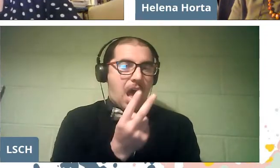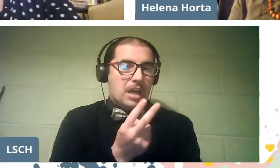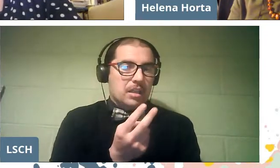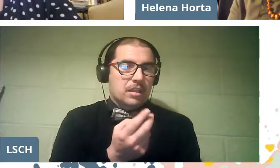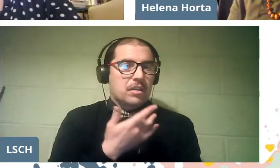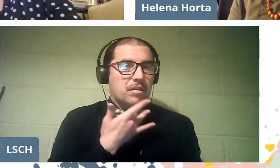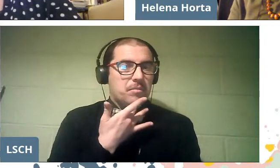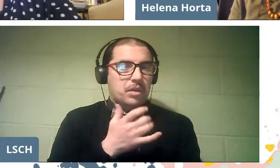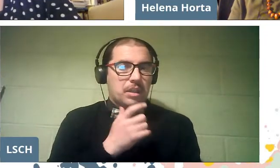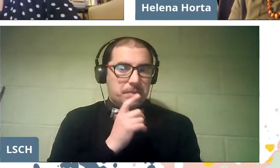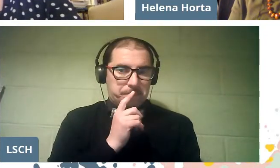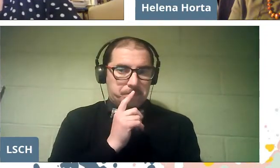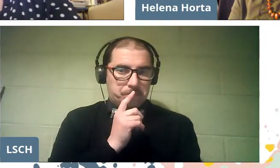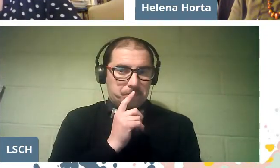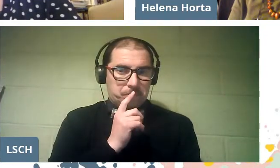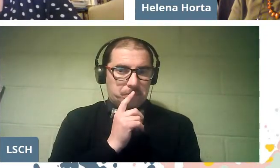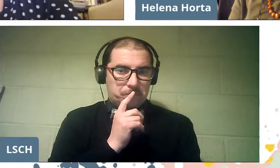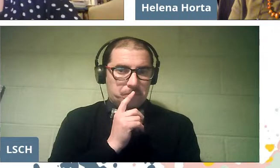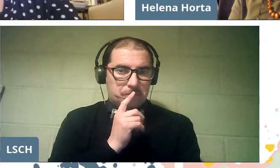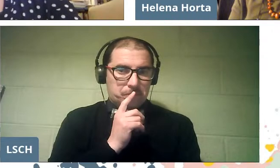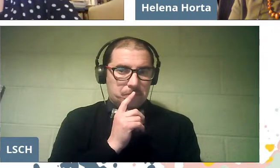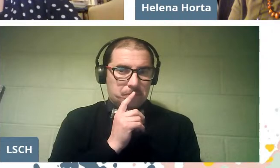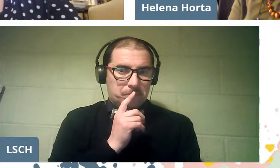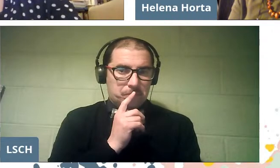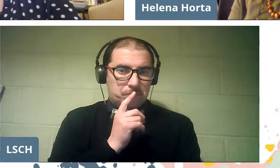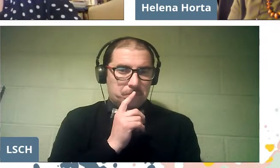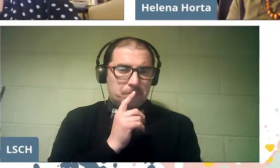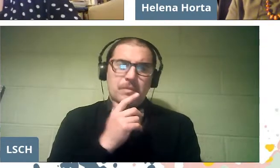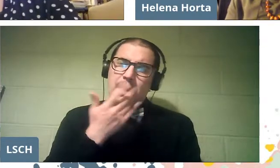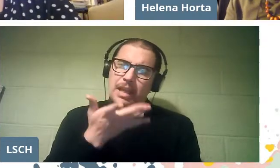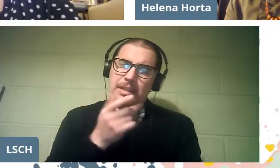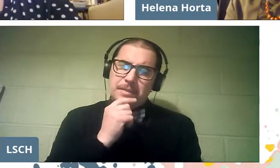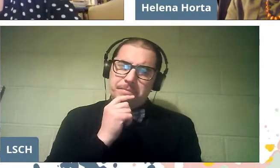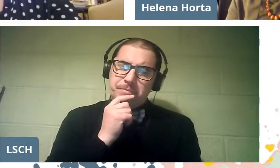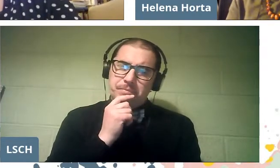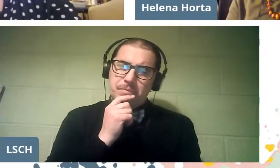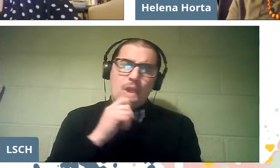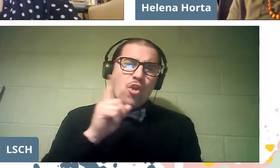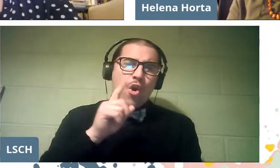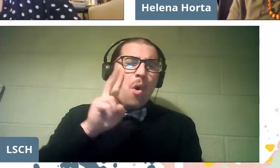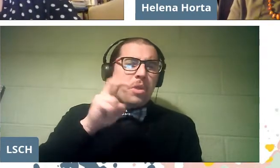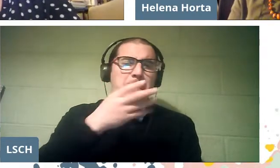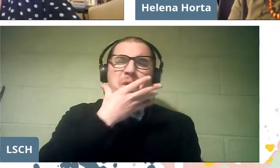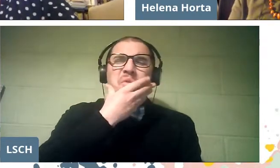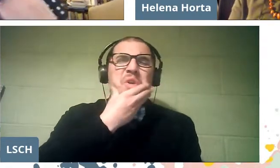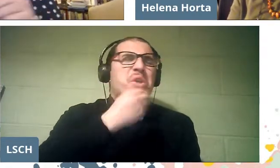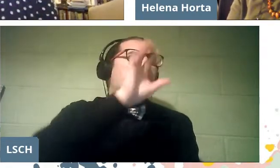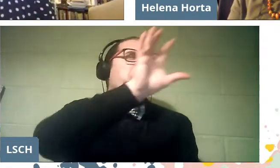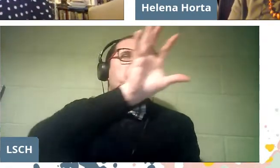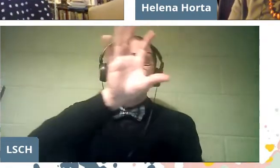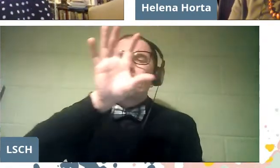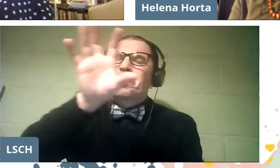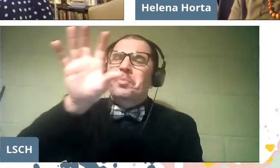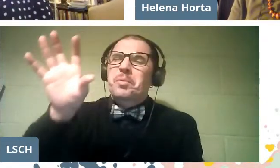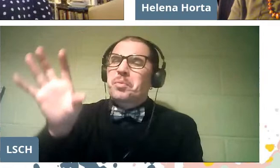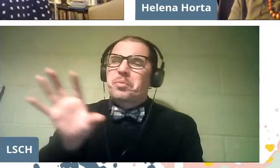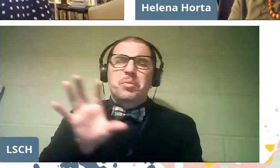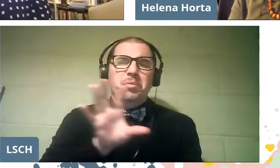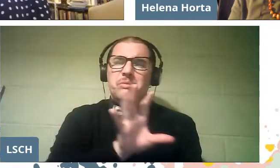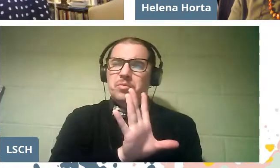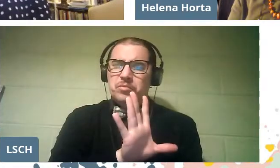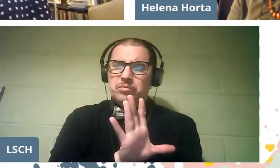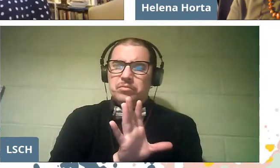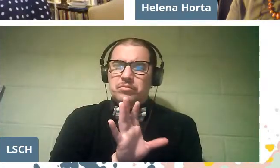obedece a toda una, no un ánimo decorativo simplemente, que en sí mismo podría también